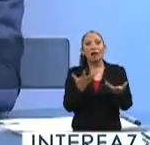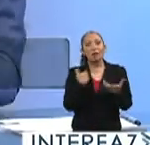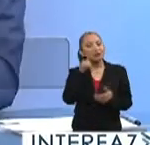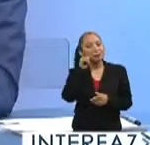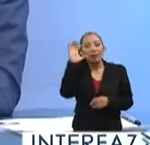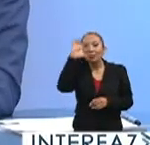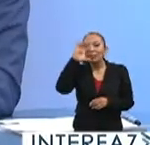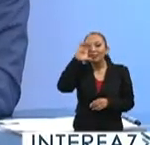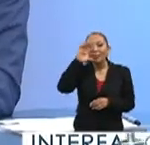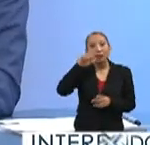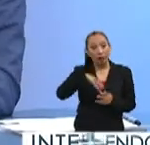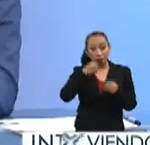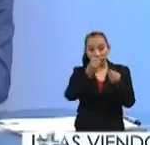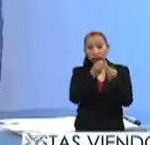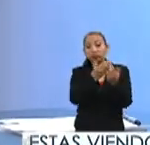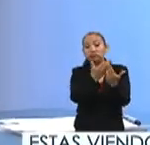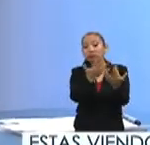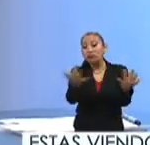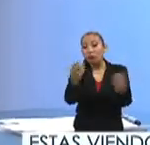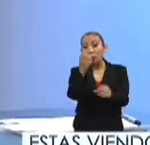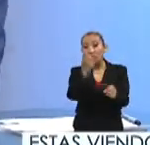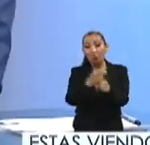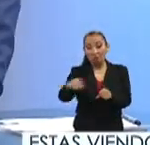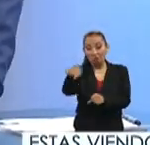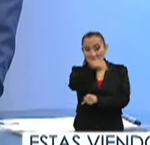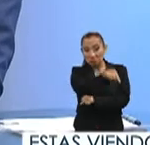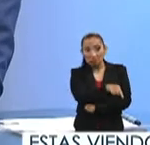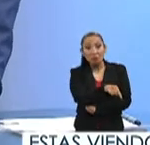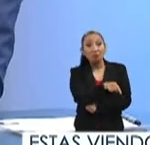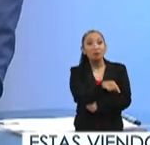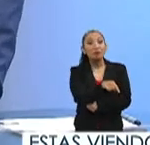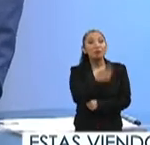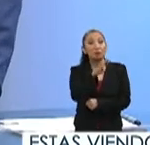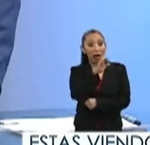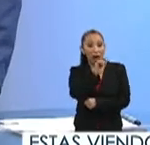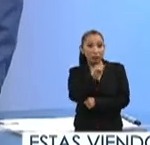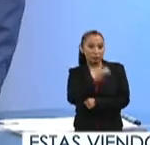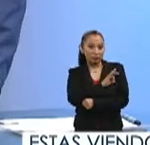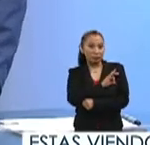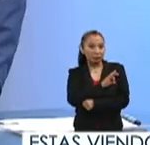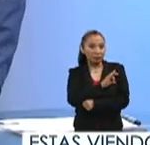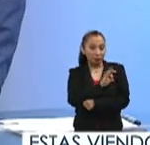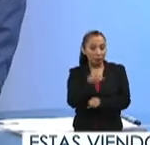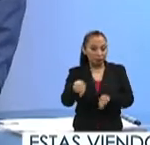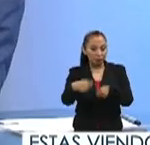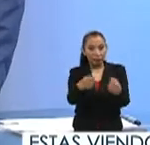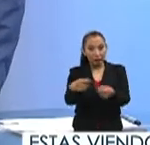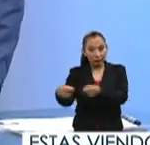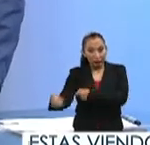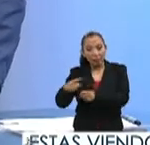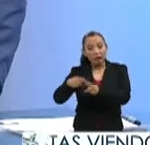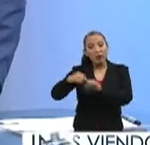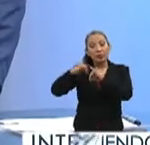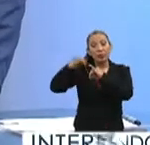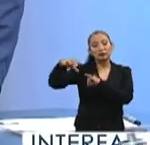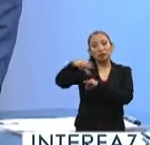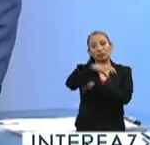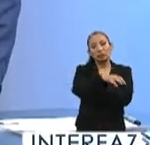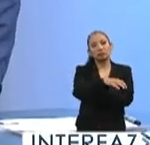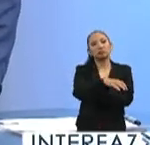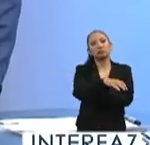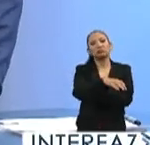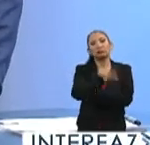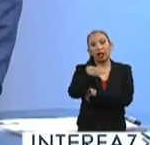siempre curiosidad y hay bastantes oportunidades, becas que se otorgan en distintas instituciones,